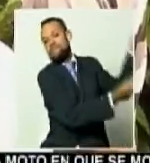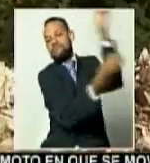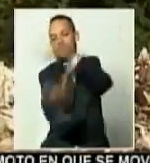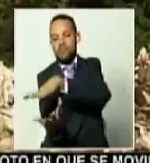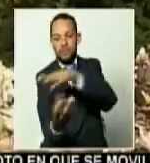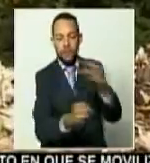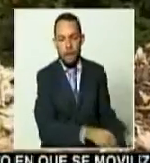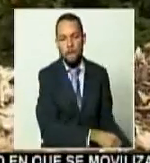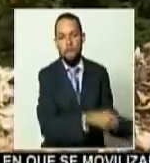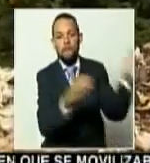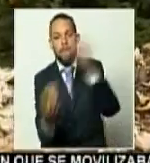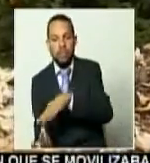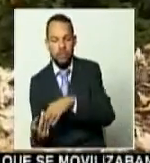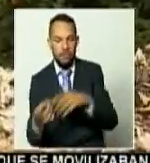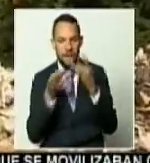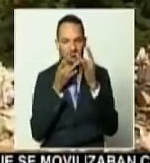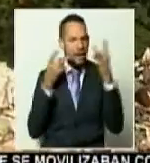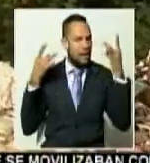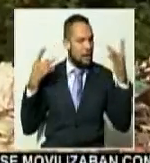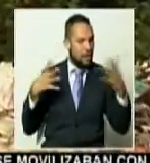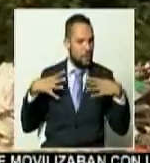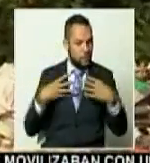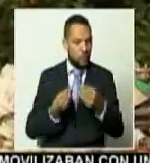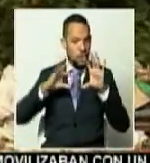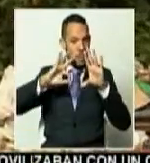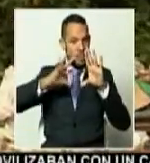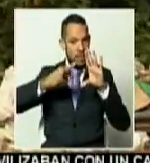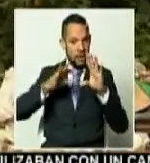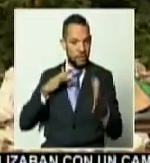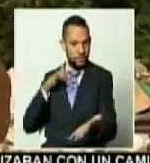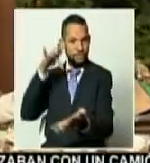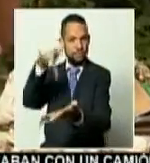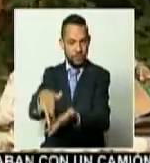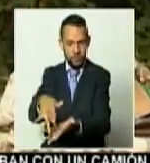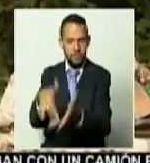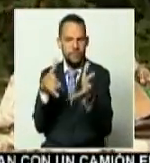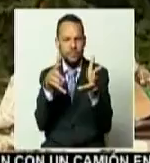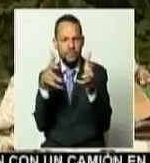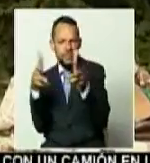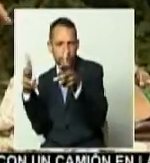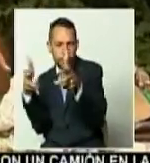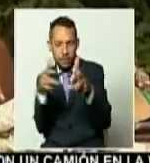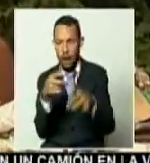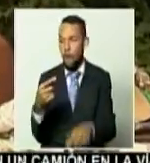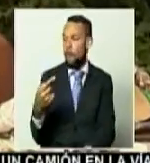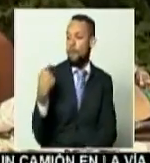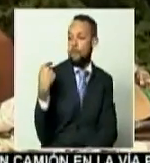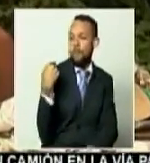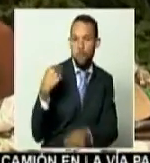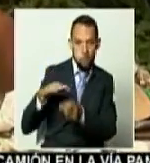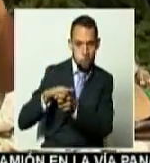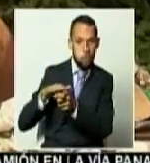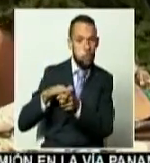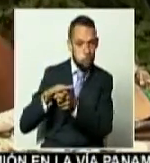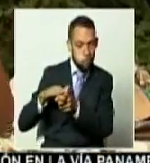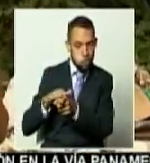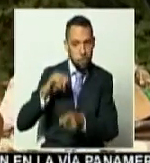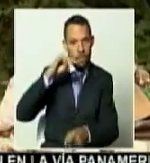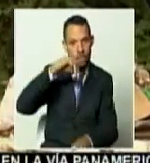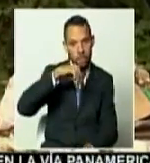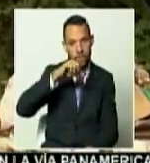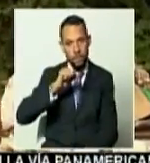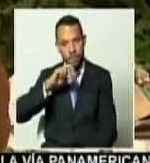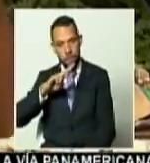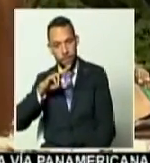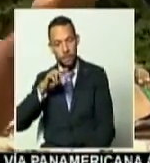quebrada. Telecafé en tu barrio, atendiendo el llamado de la comunidad. A mi espalda quedan los barrios Marsella y